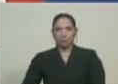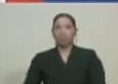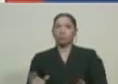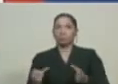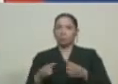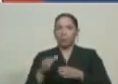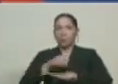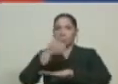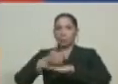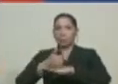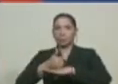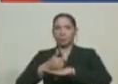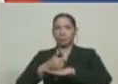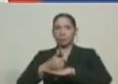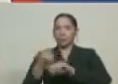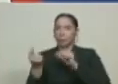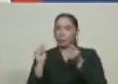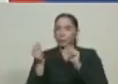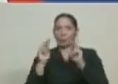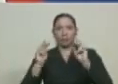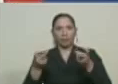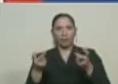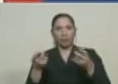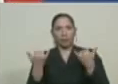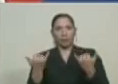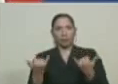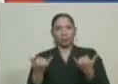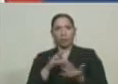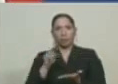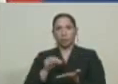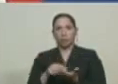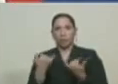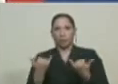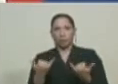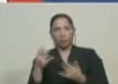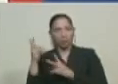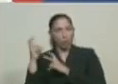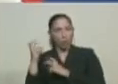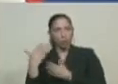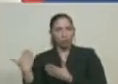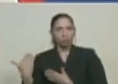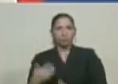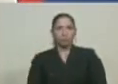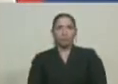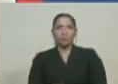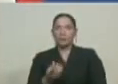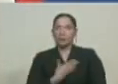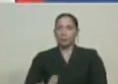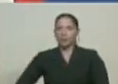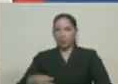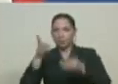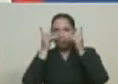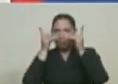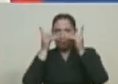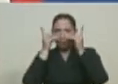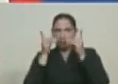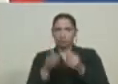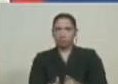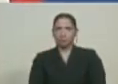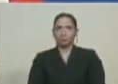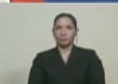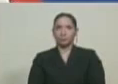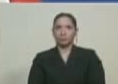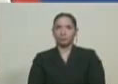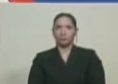Ejecutivo a fin de debatir temas del acontecer nacional. De inmediato vamos a escuchar a la Vicepresidenta Ejecutiva de la República Bolivariana de Venezuela,